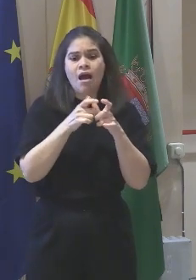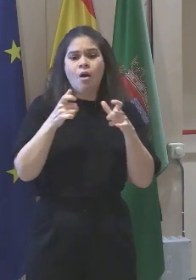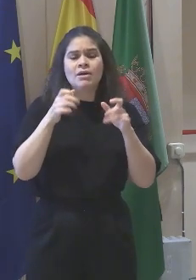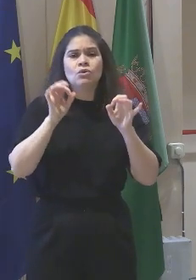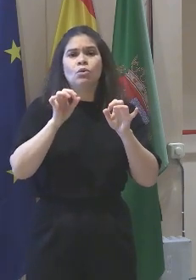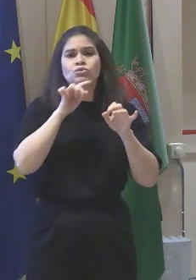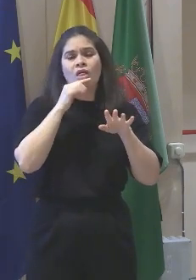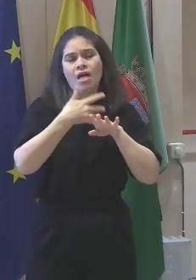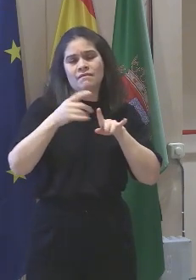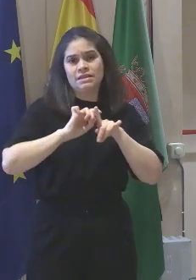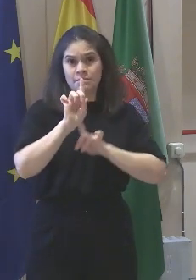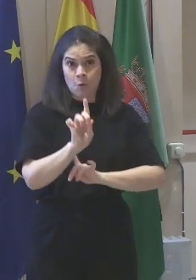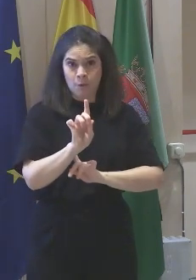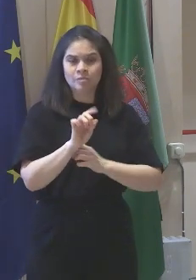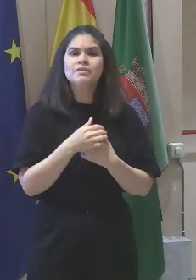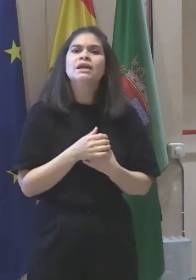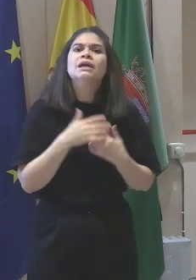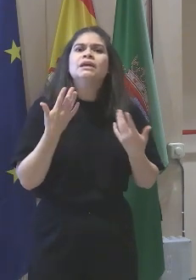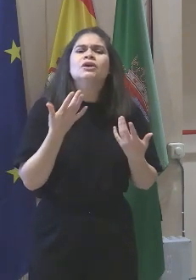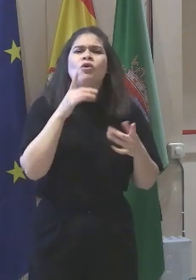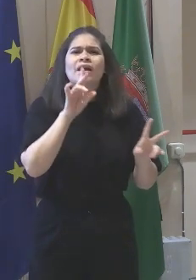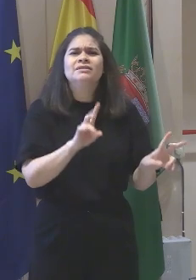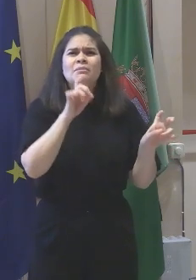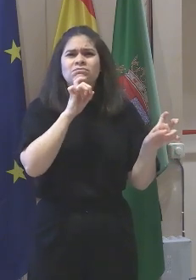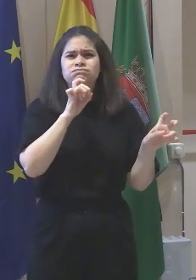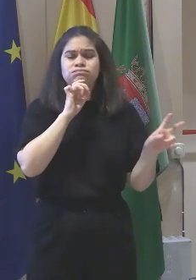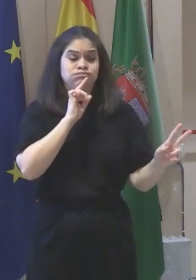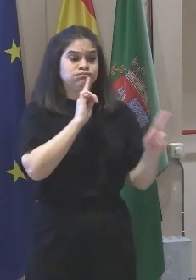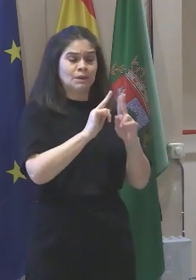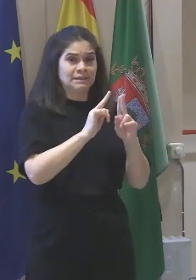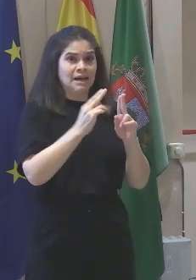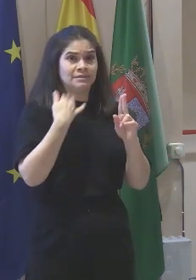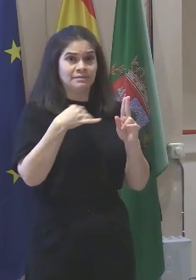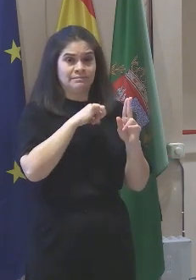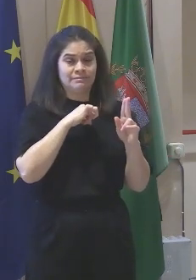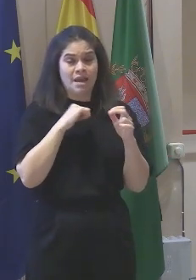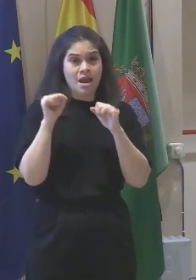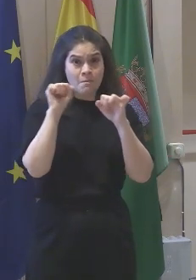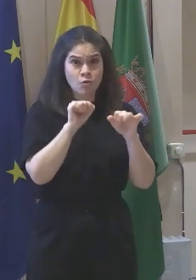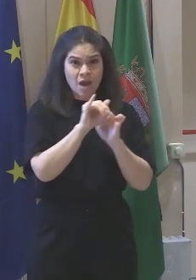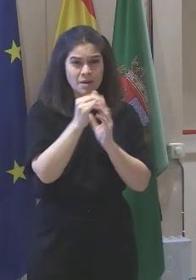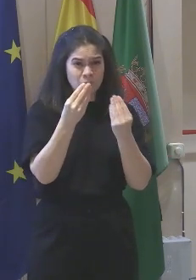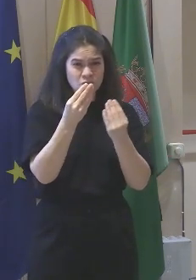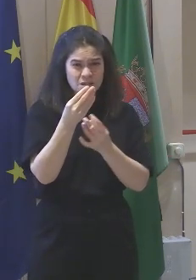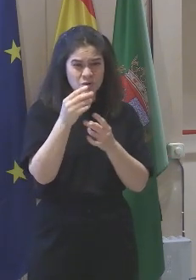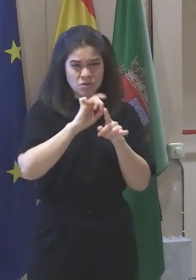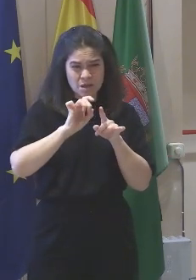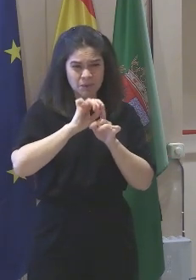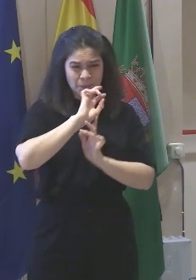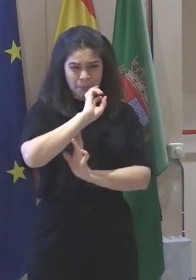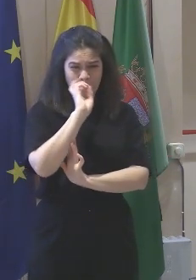1. Y respecto a la complejidad de la respuesta inmune, como veis, pues hay muchos tipos